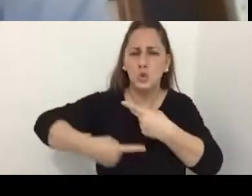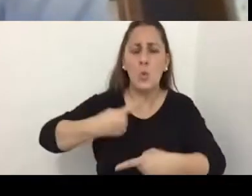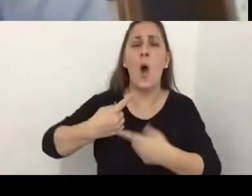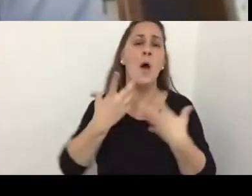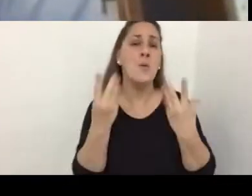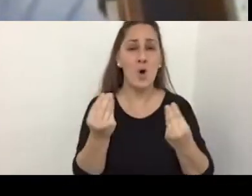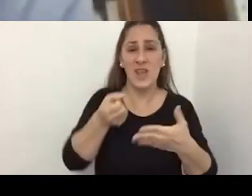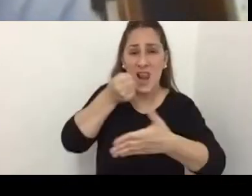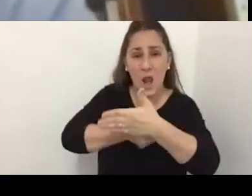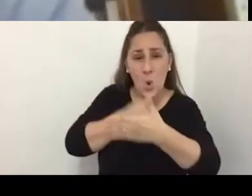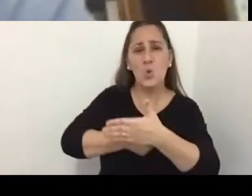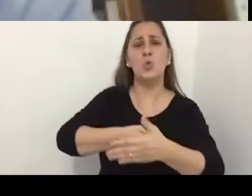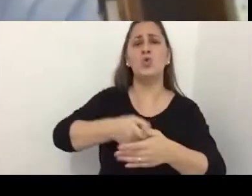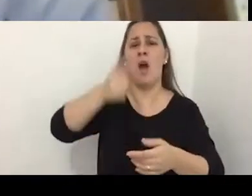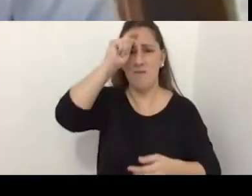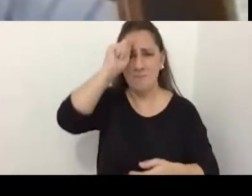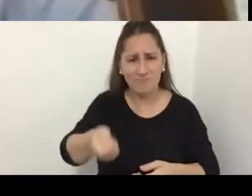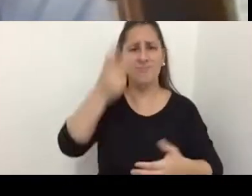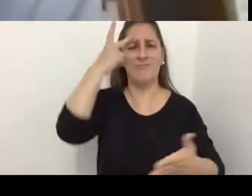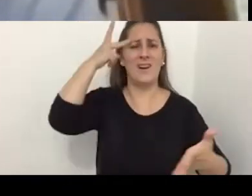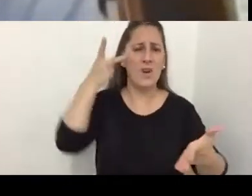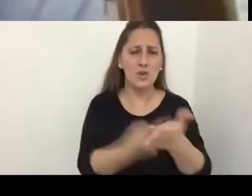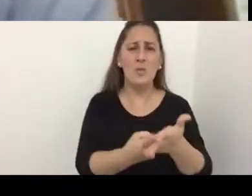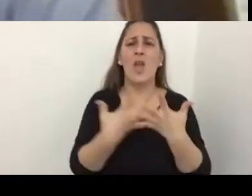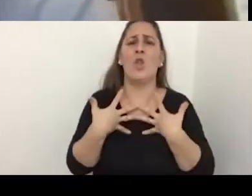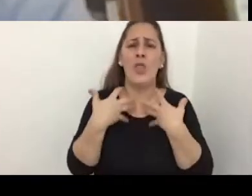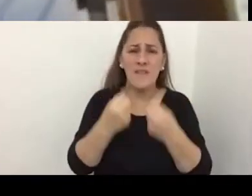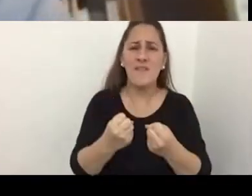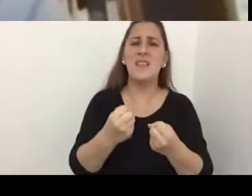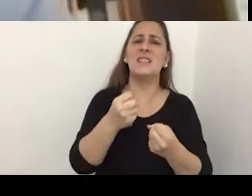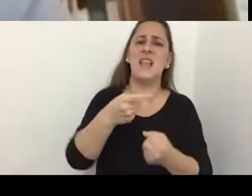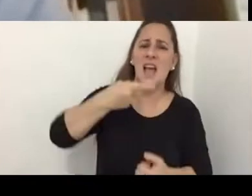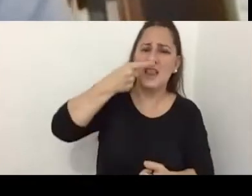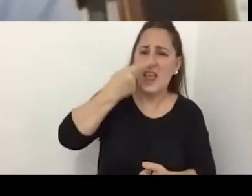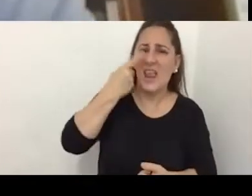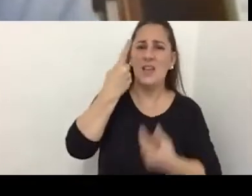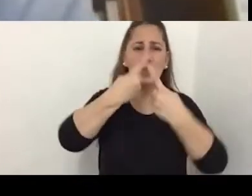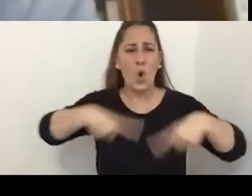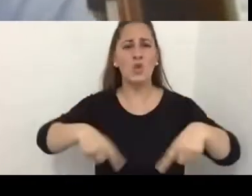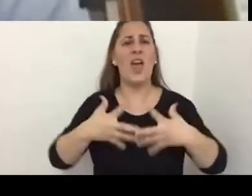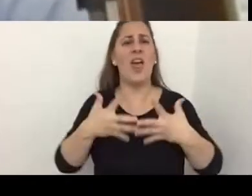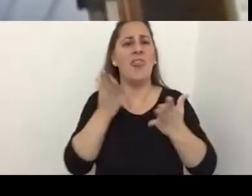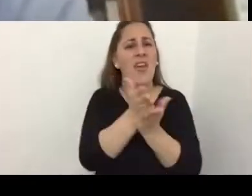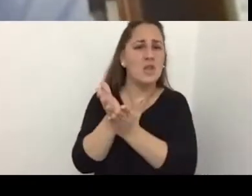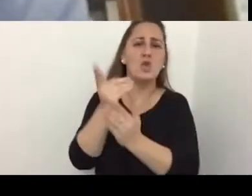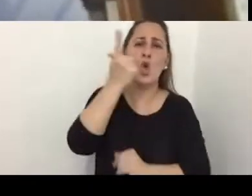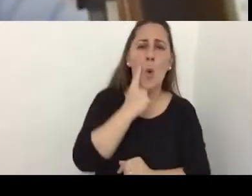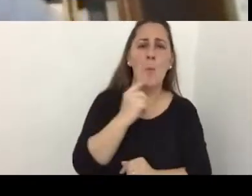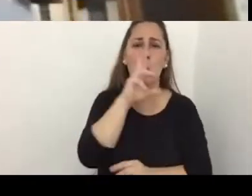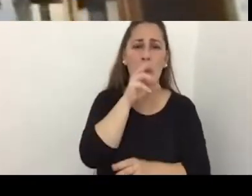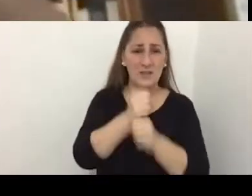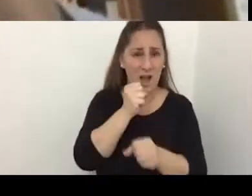por la reivindicación y la defensa de los intereses y los derechos de las y los trabajadores